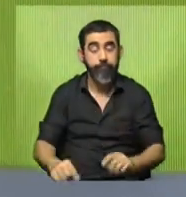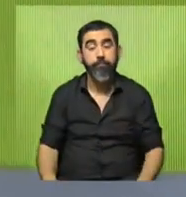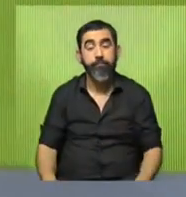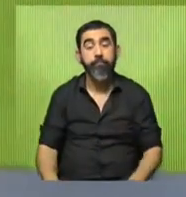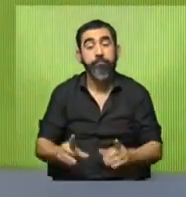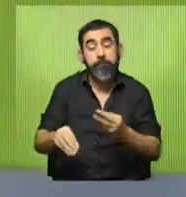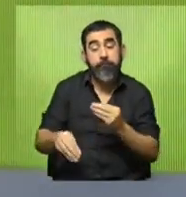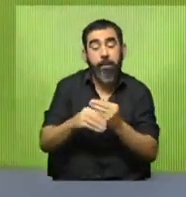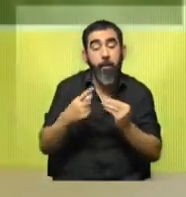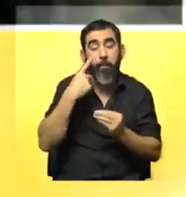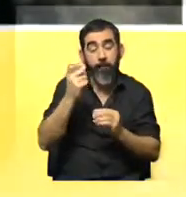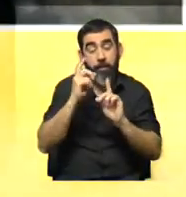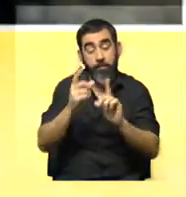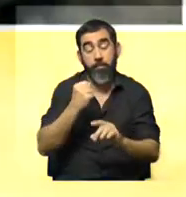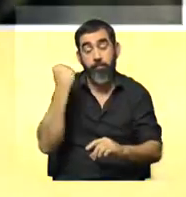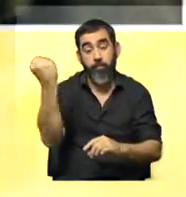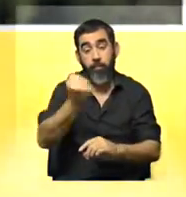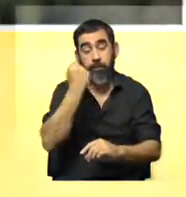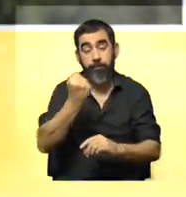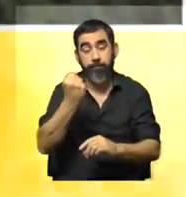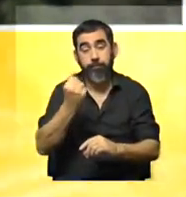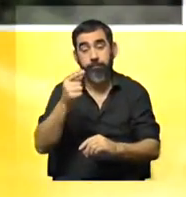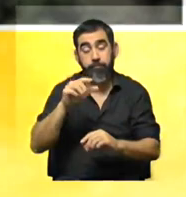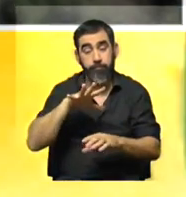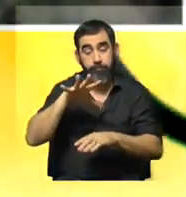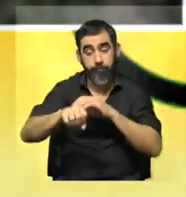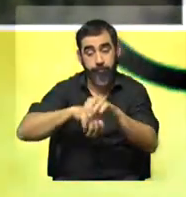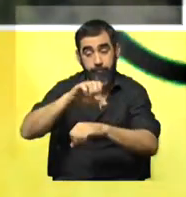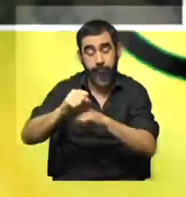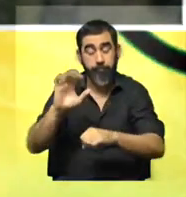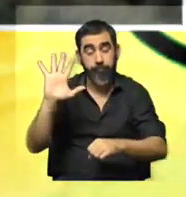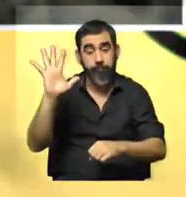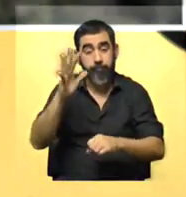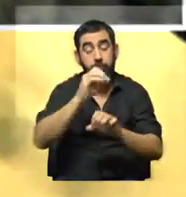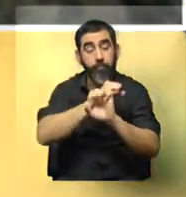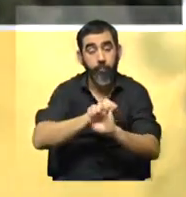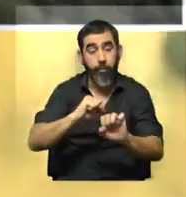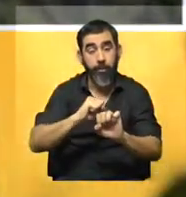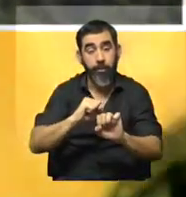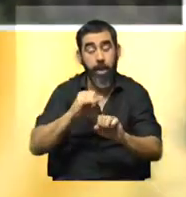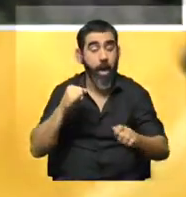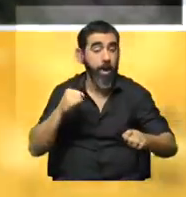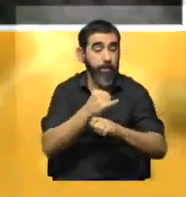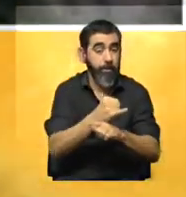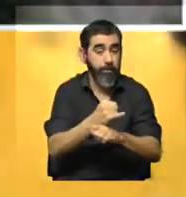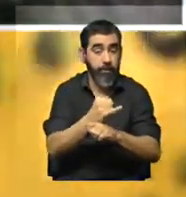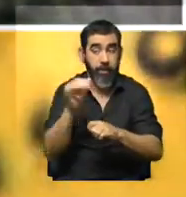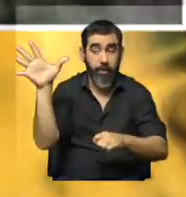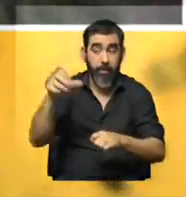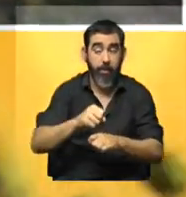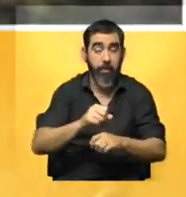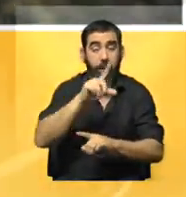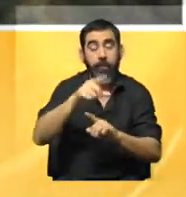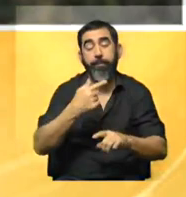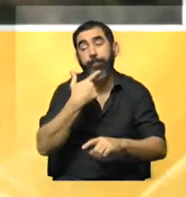de algún modo prevenir, ¿no? Porque esta invasión de especies puede ser traída de forma accidental, sí. Incluso. A veces decimos, me